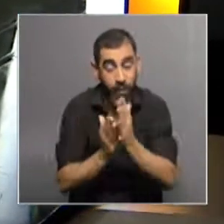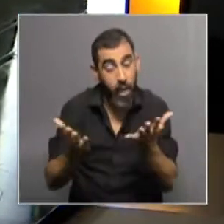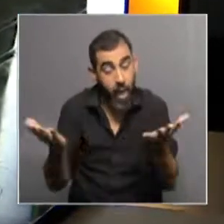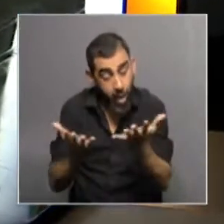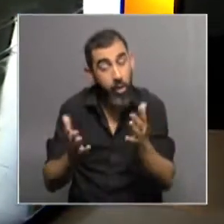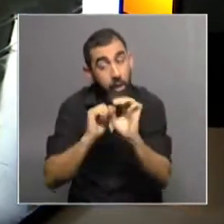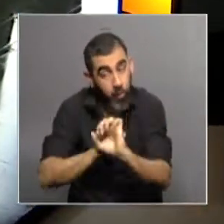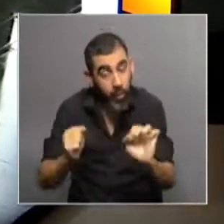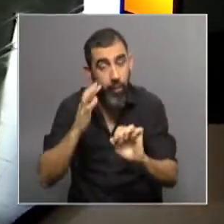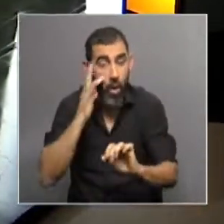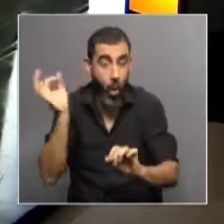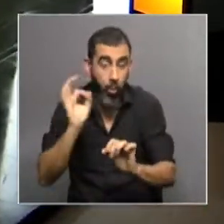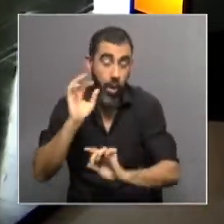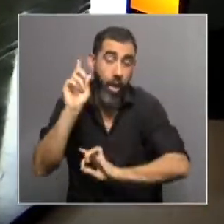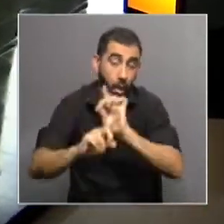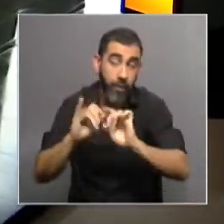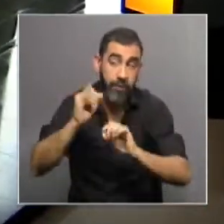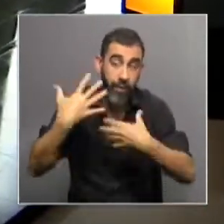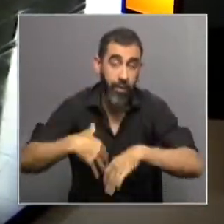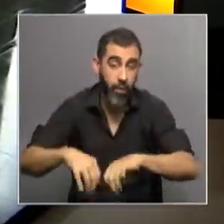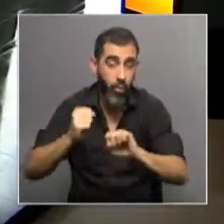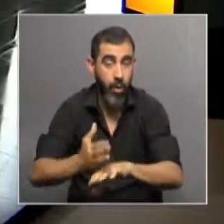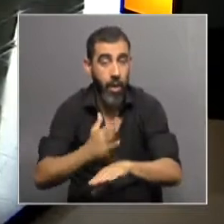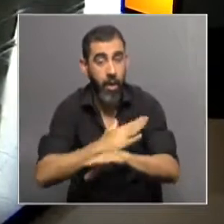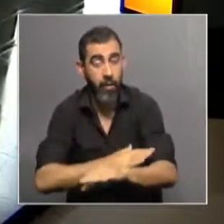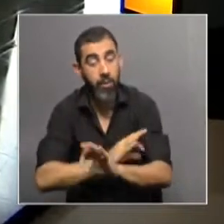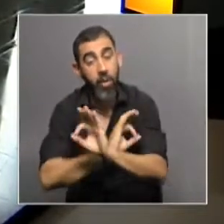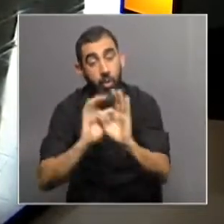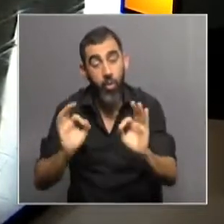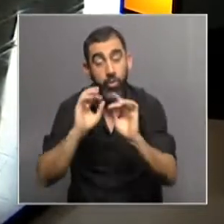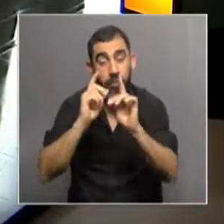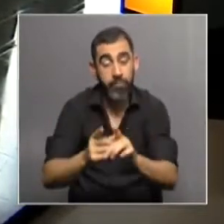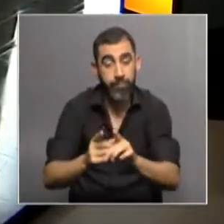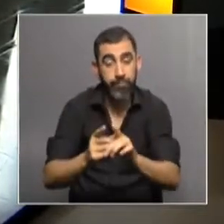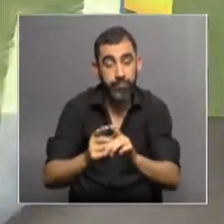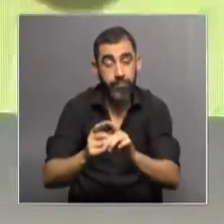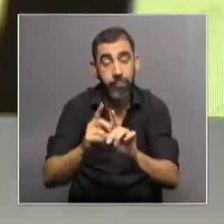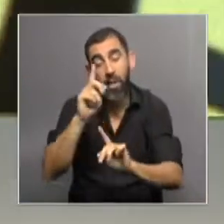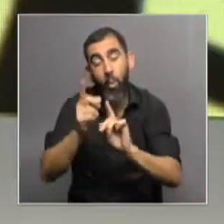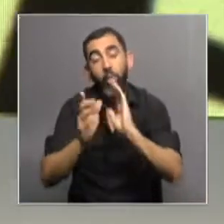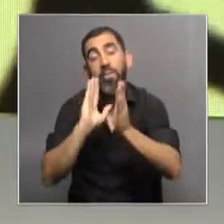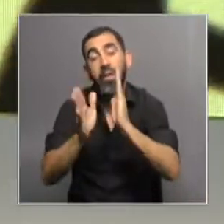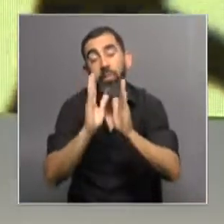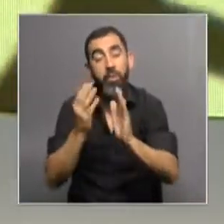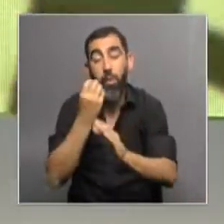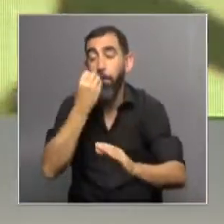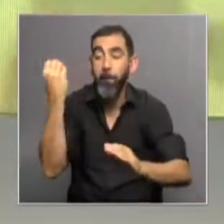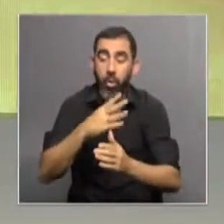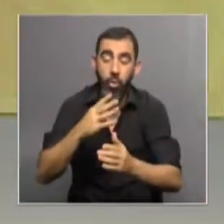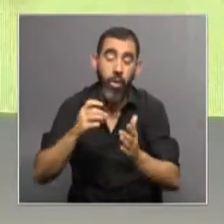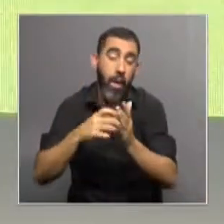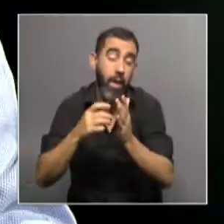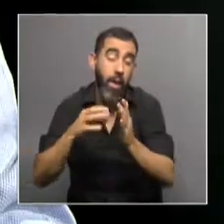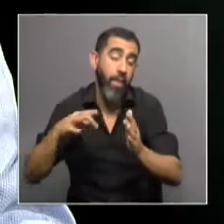expectativas, o bien de una detección temprana o bien incluso, bueno, de la elaboración de algún tipo de tratamiento o terapia que pueda revertir